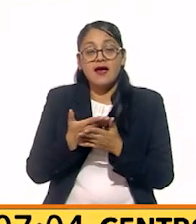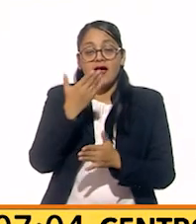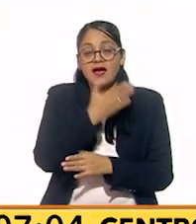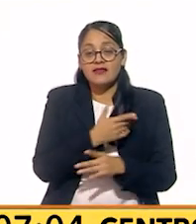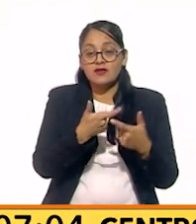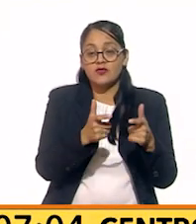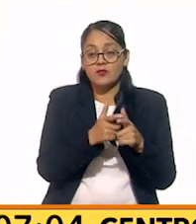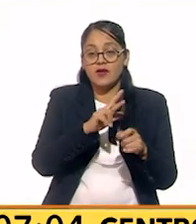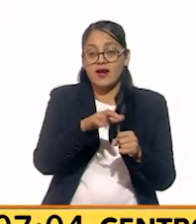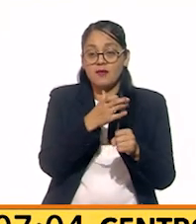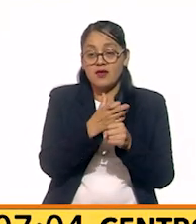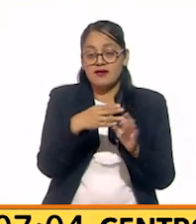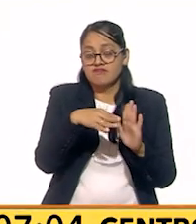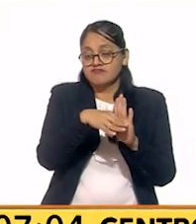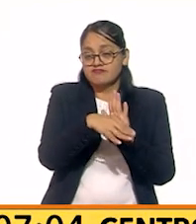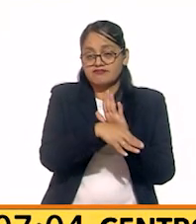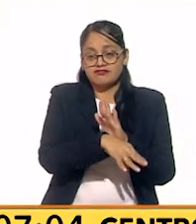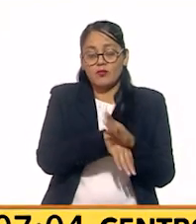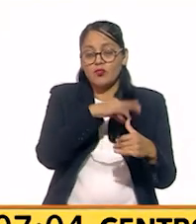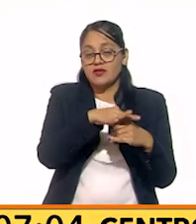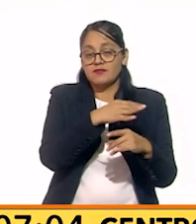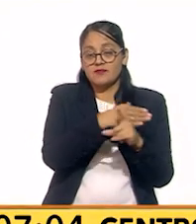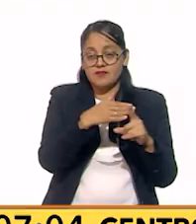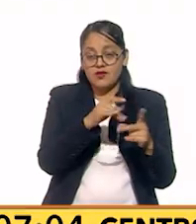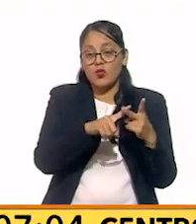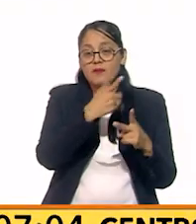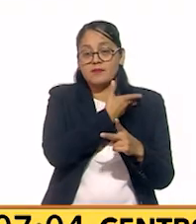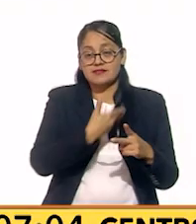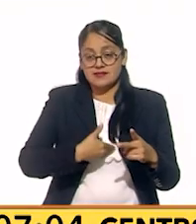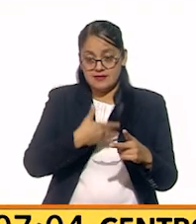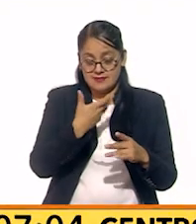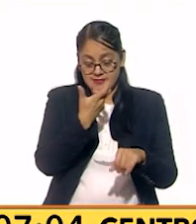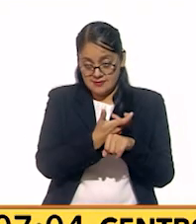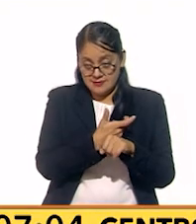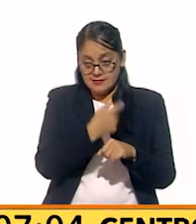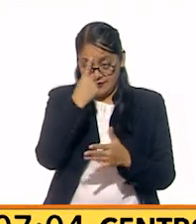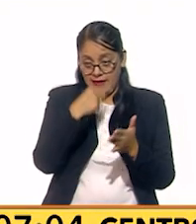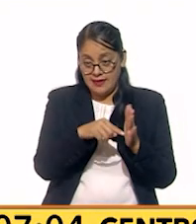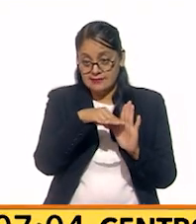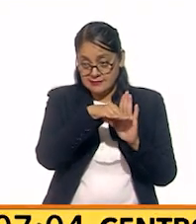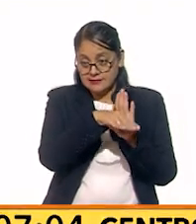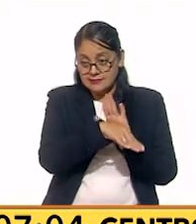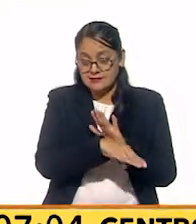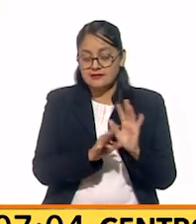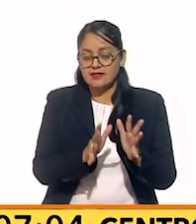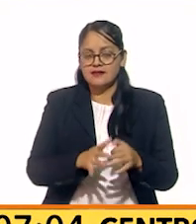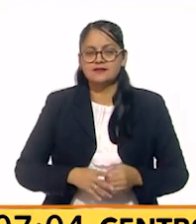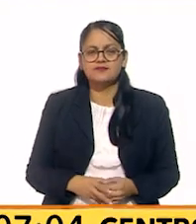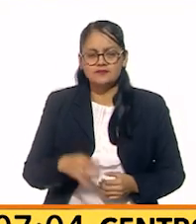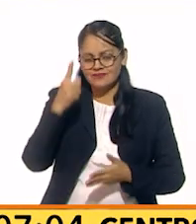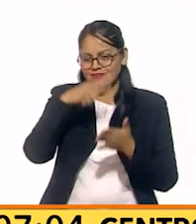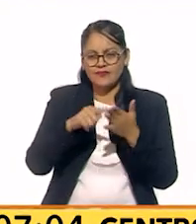los republicanos, no solo en las intermedias, sino en la presidencia en Estados Unidos. Yo creo que